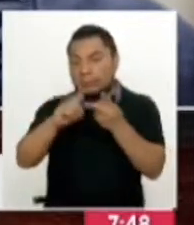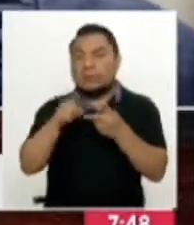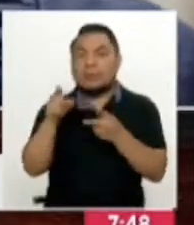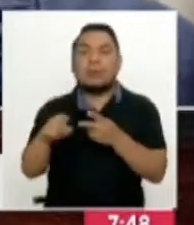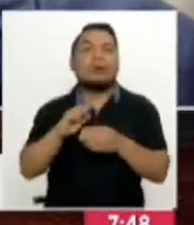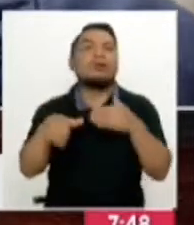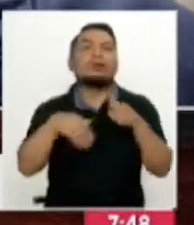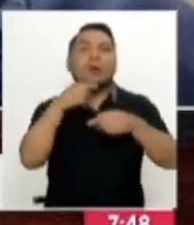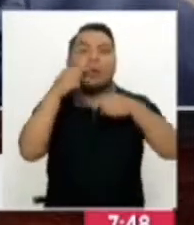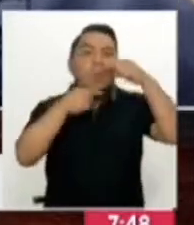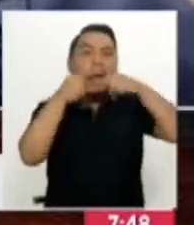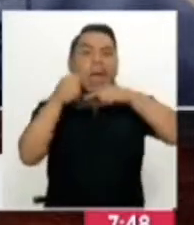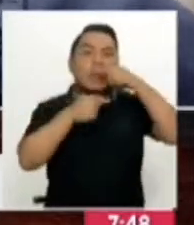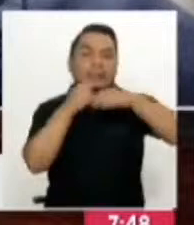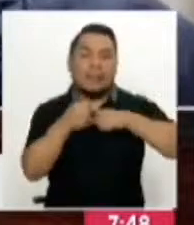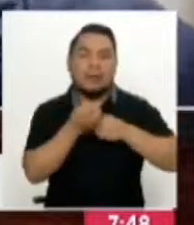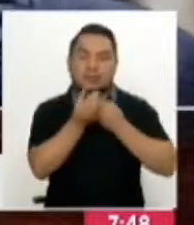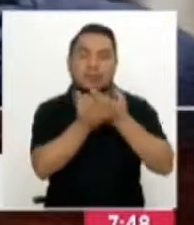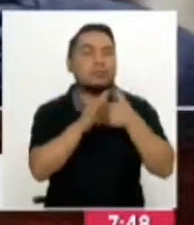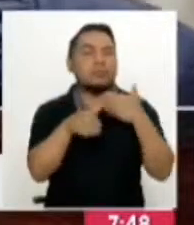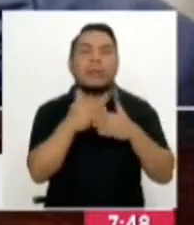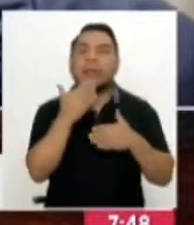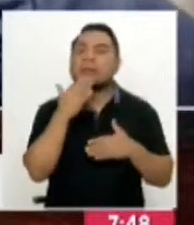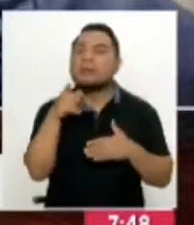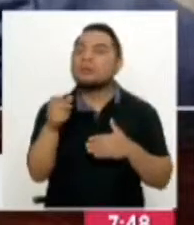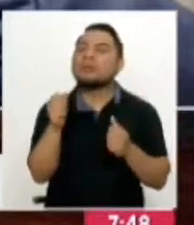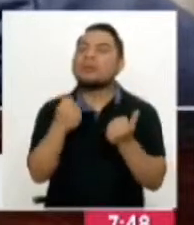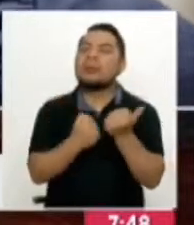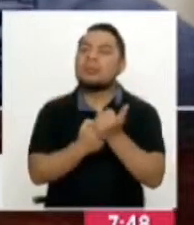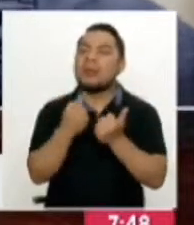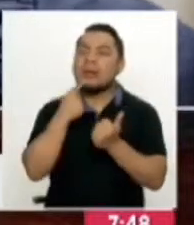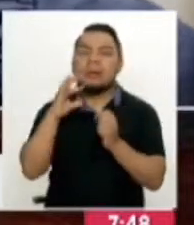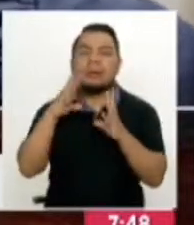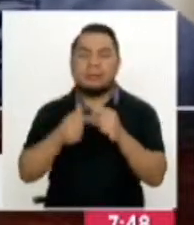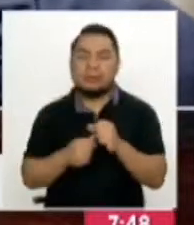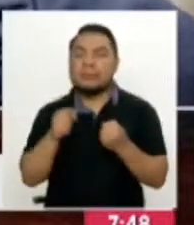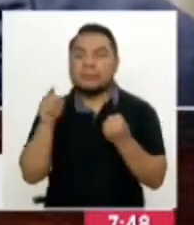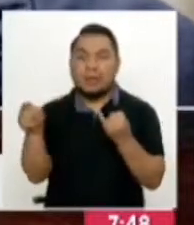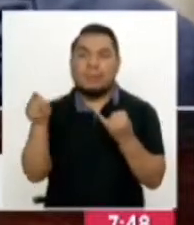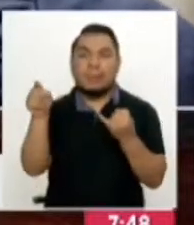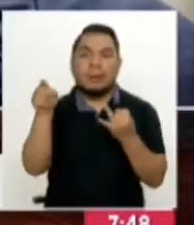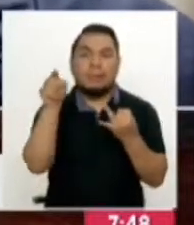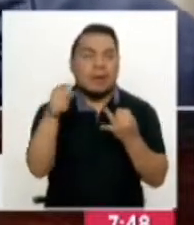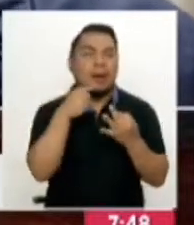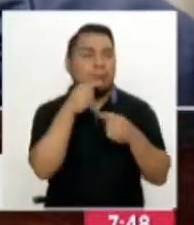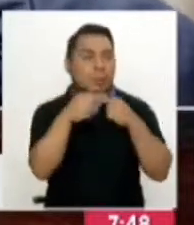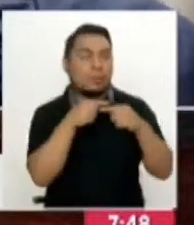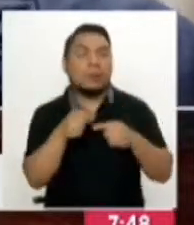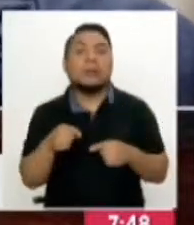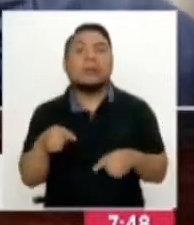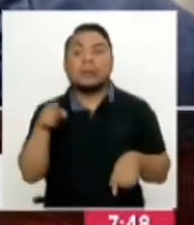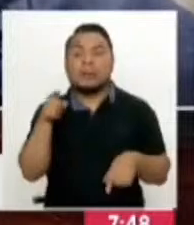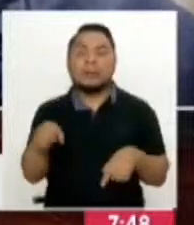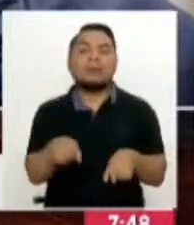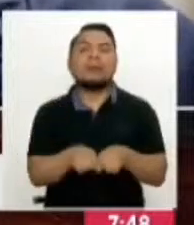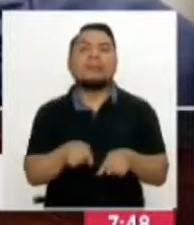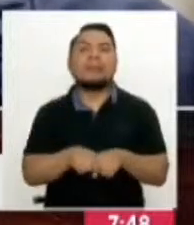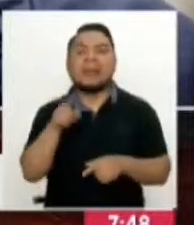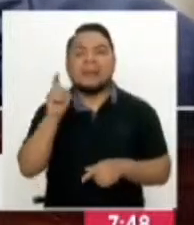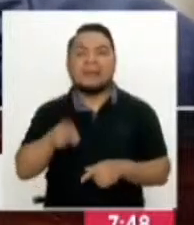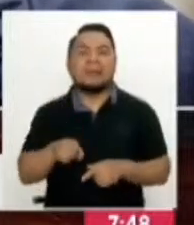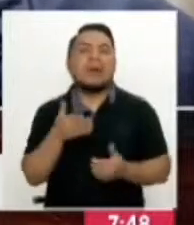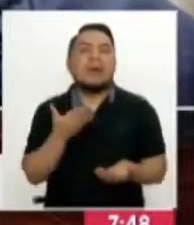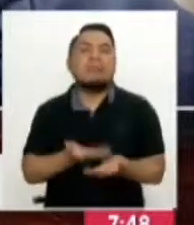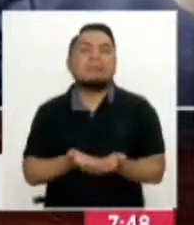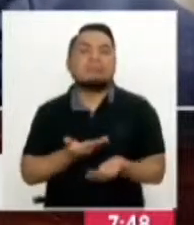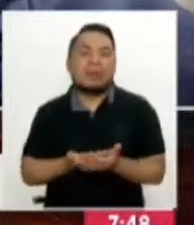ha participado, quiénes participaron con él, y además tiene que entregarle al fiscal instrumentos no, para